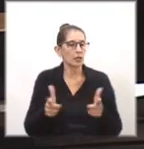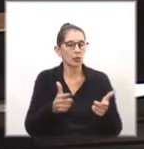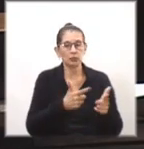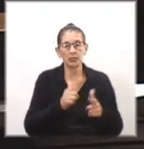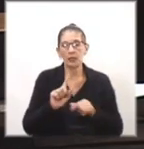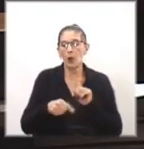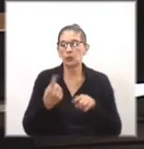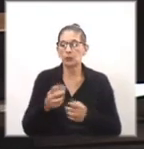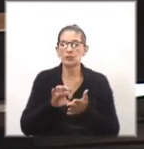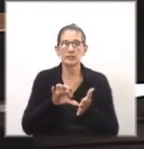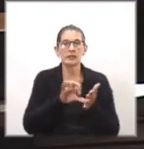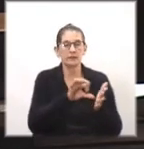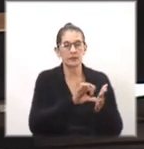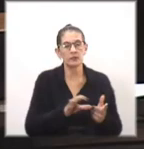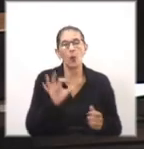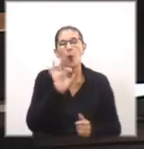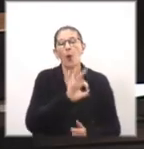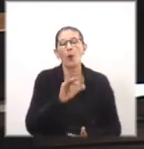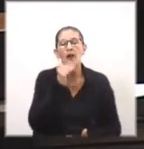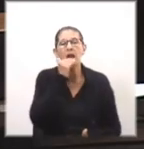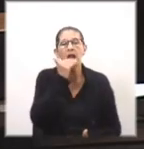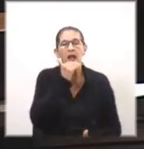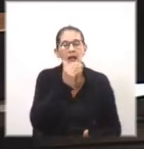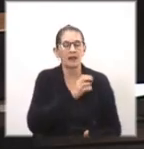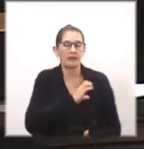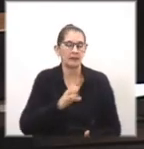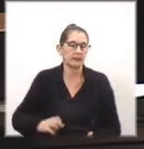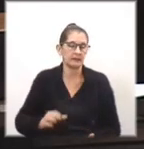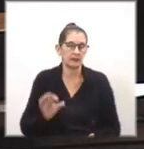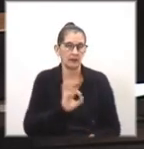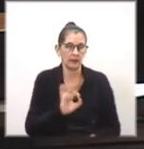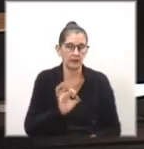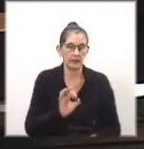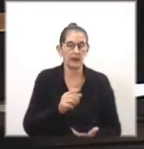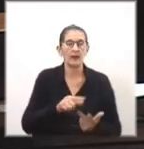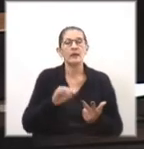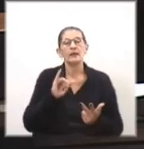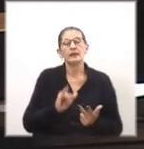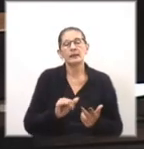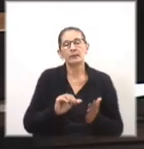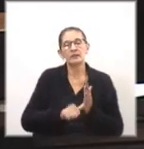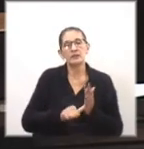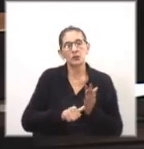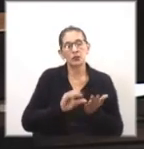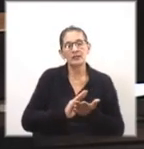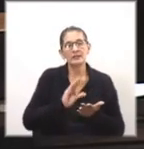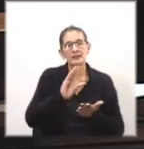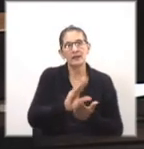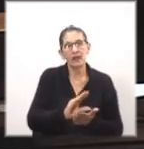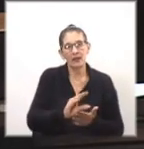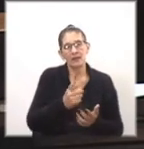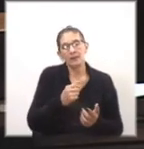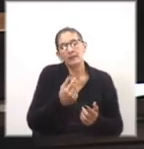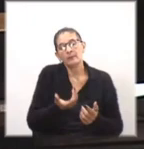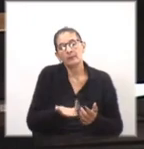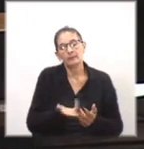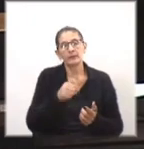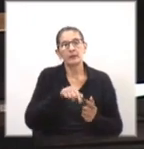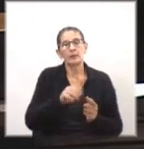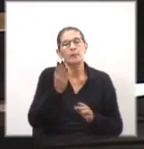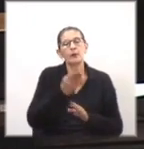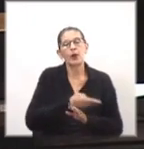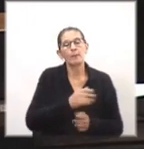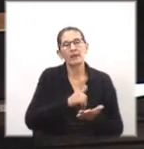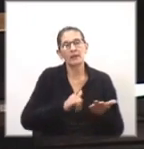servicio público o caja paraestatal y que se suma a prestaciones otorgadas bajo un régimen de privilegio que en promedio